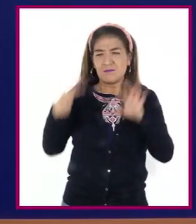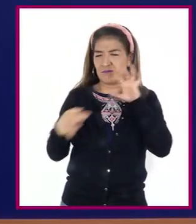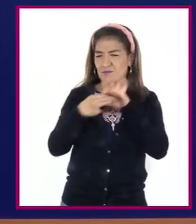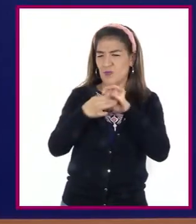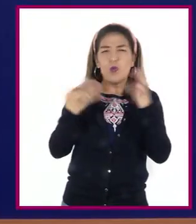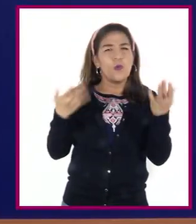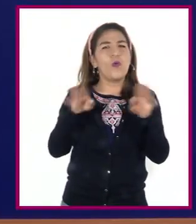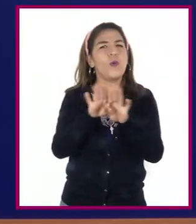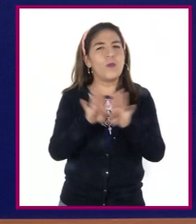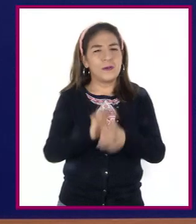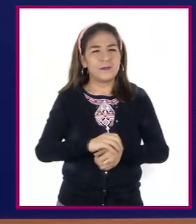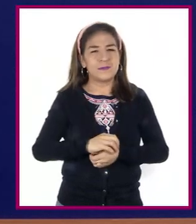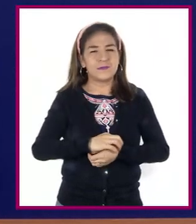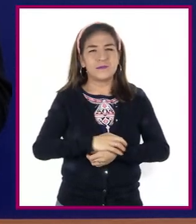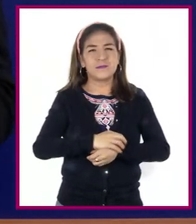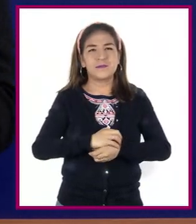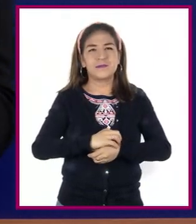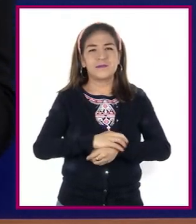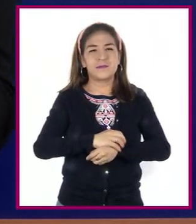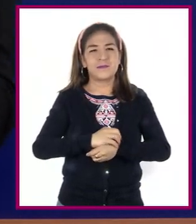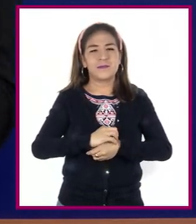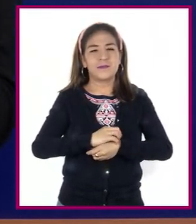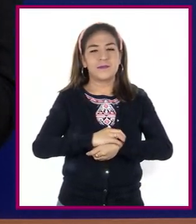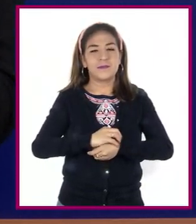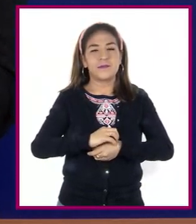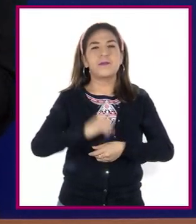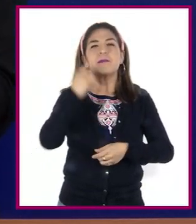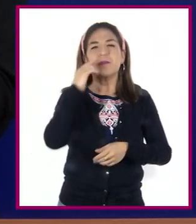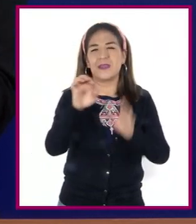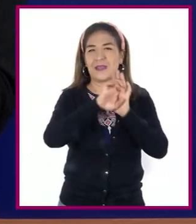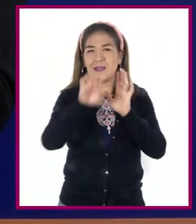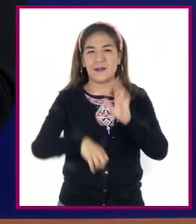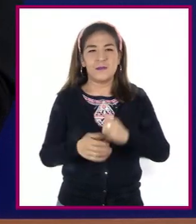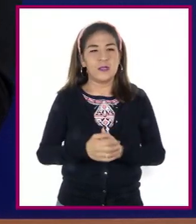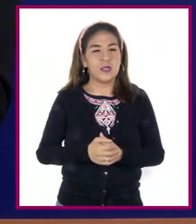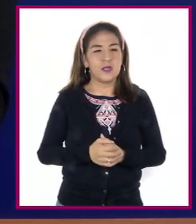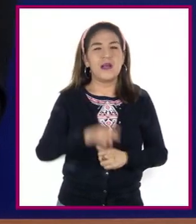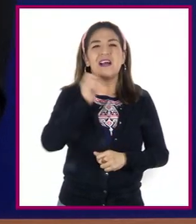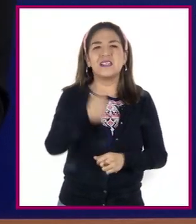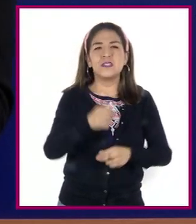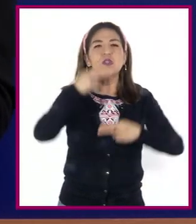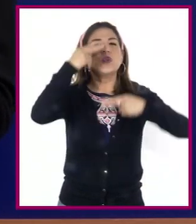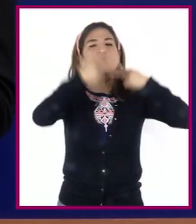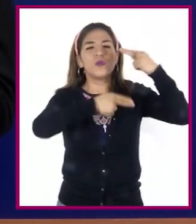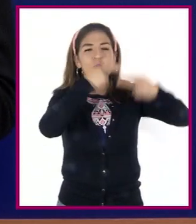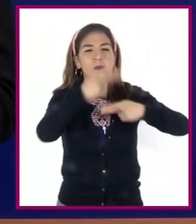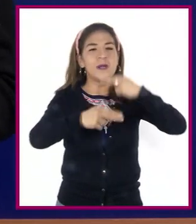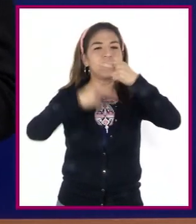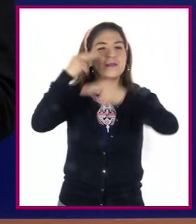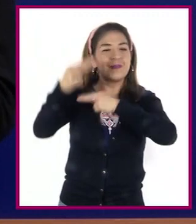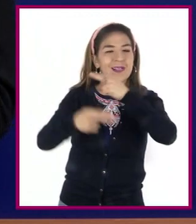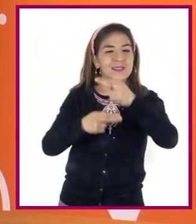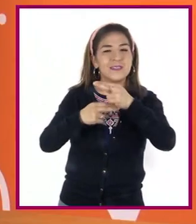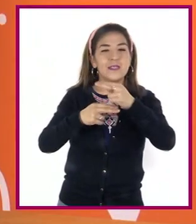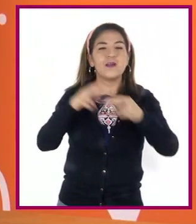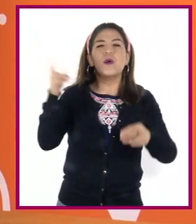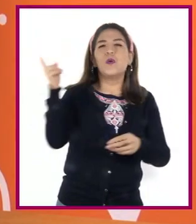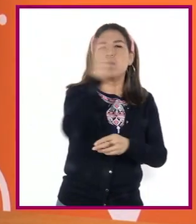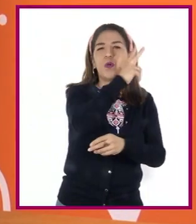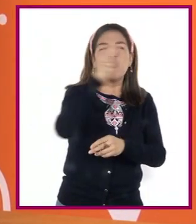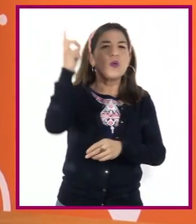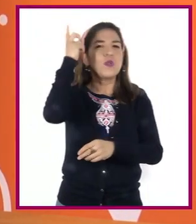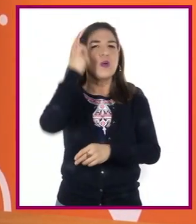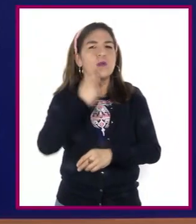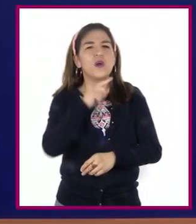Sí, mira, por ejemplo, cuando yo repito los versos, nubes y nubes flotan dormidas, ¿qué